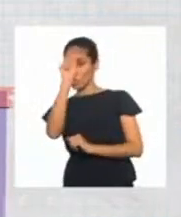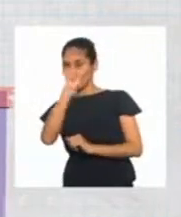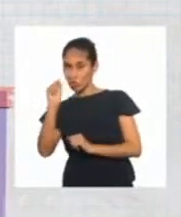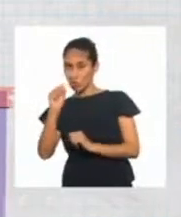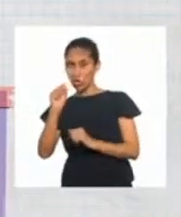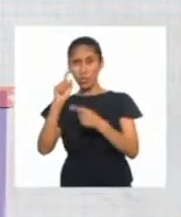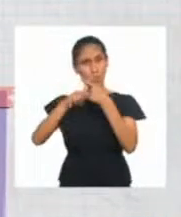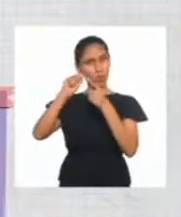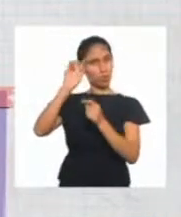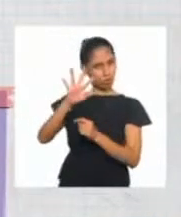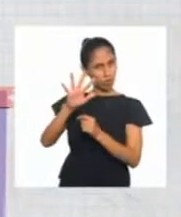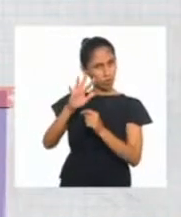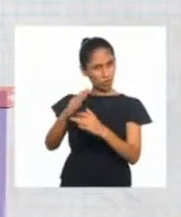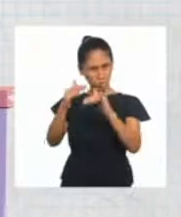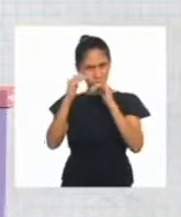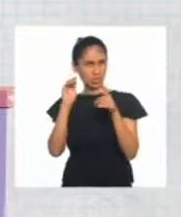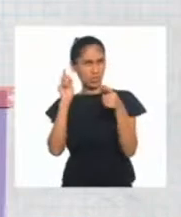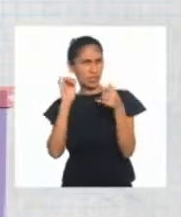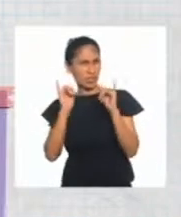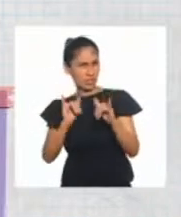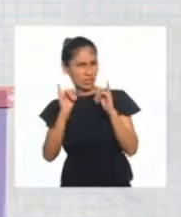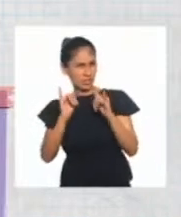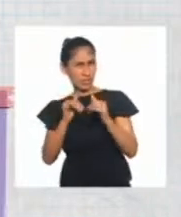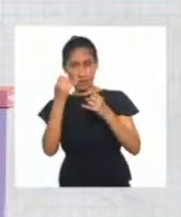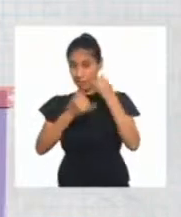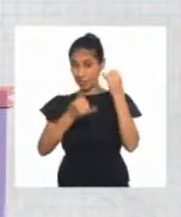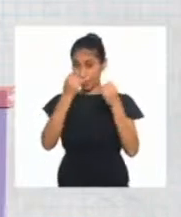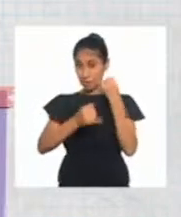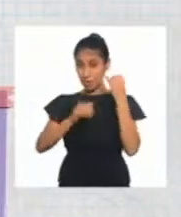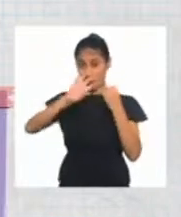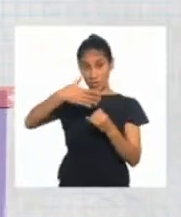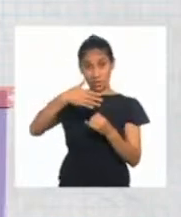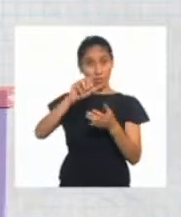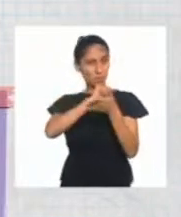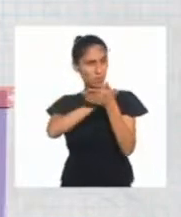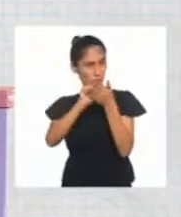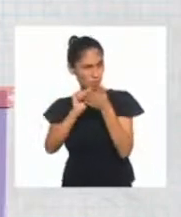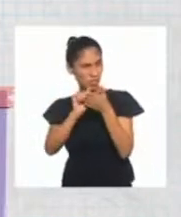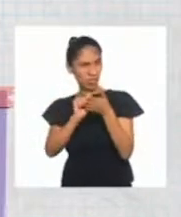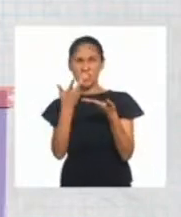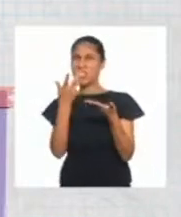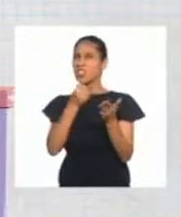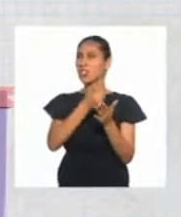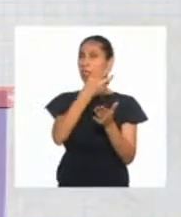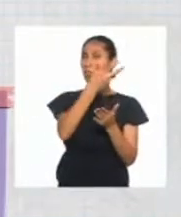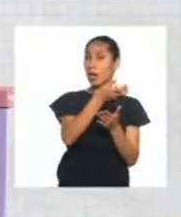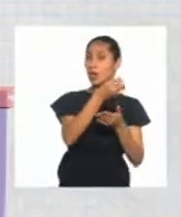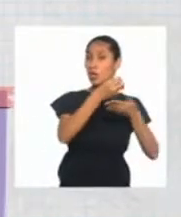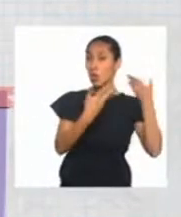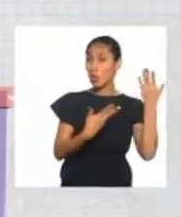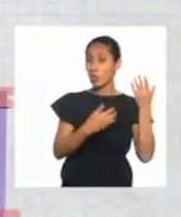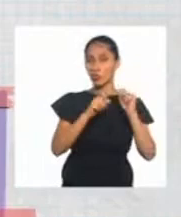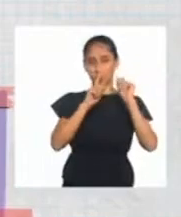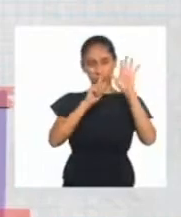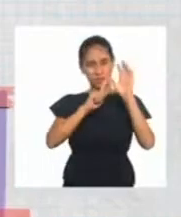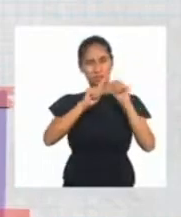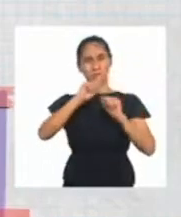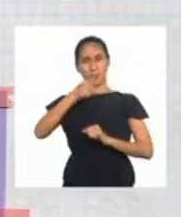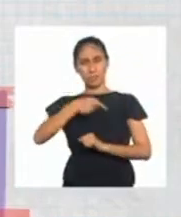soles, con lo que se concluye que al término del quinto mes deberá devolver el monto